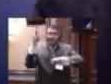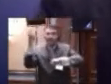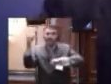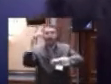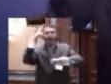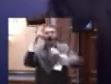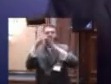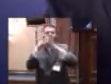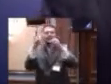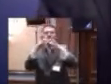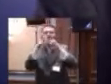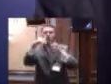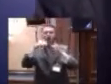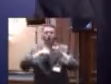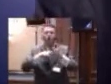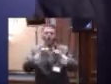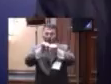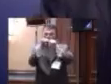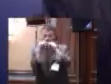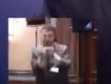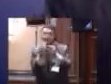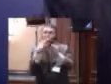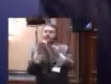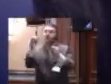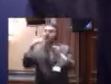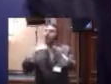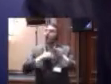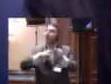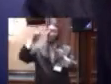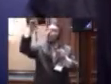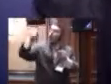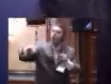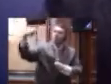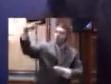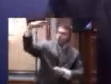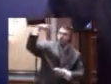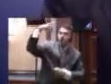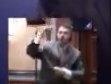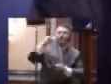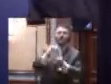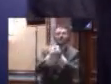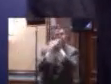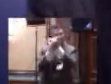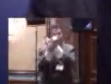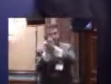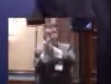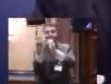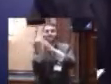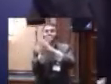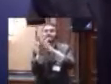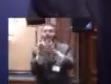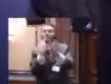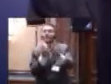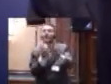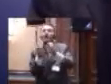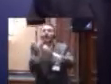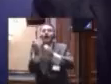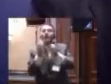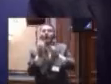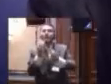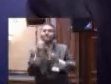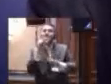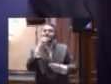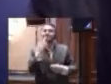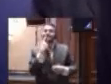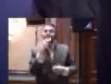¿De qué estamos hablando en el siglo XXI? Ante esta nueva realidad que nos muestra el caso